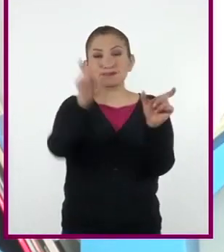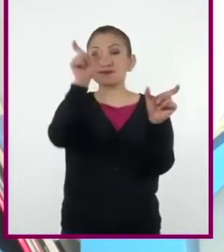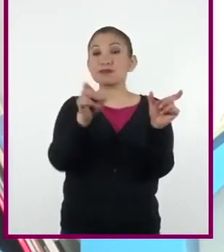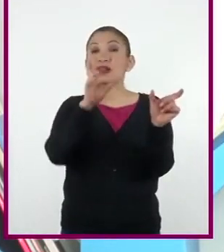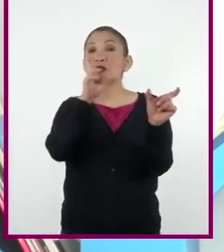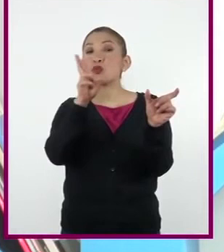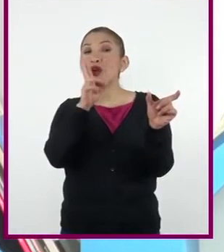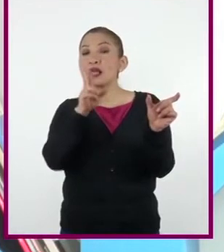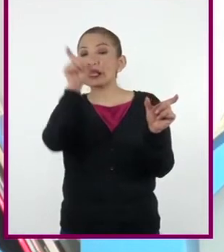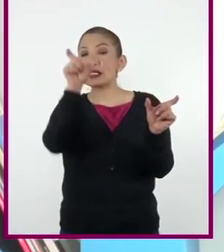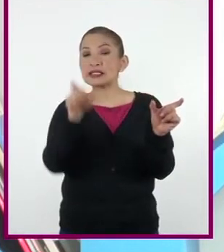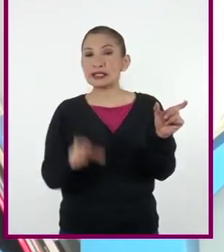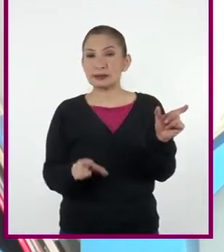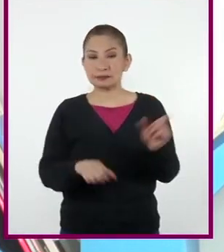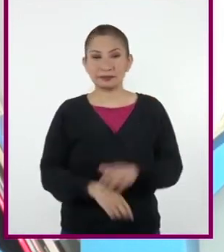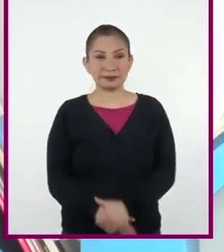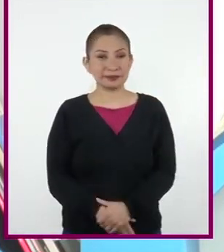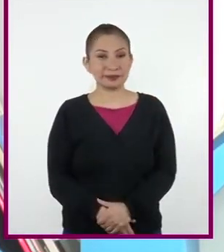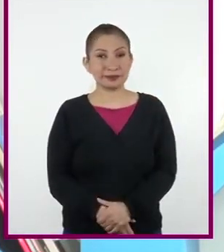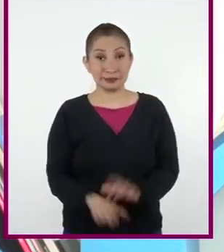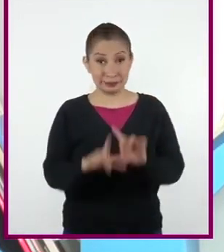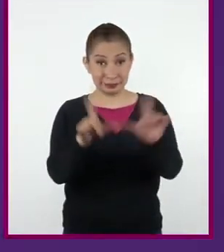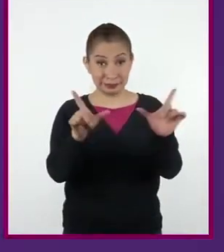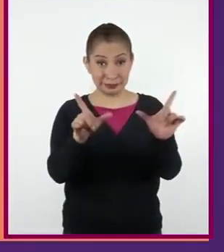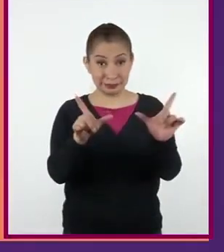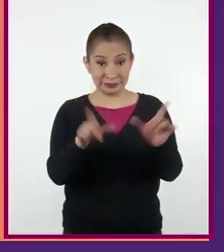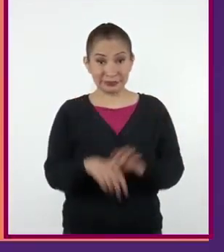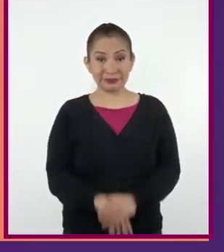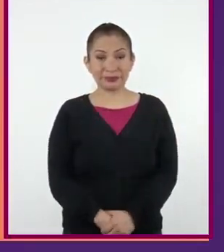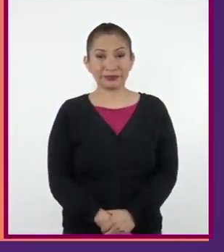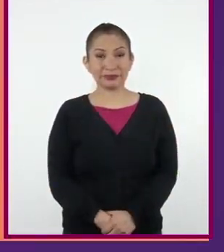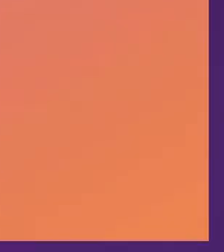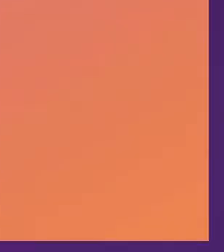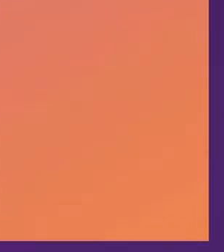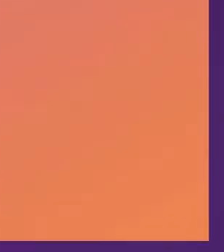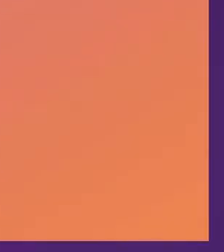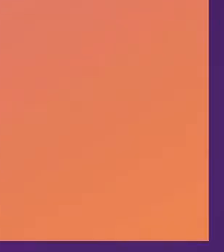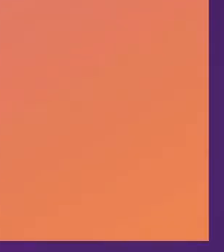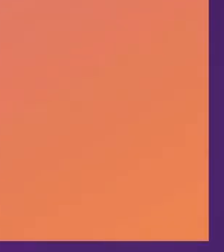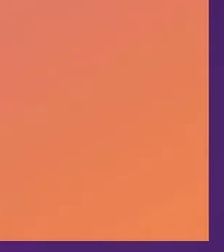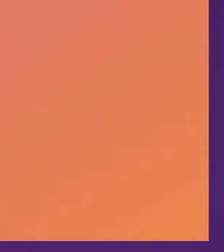respuestas correctas en la pantalla. ¿Listos?